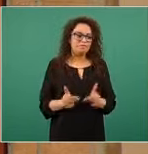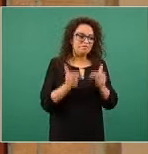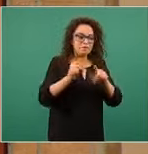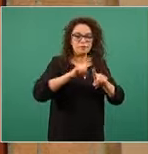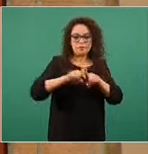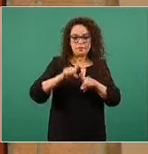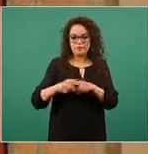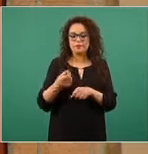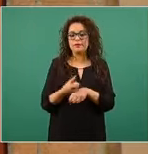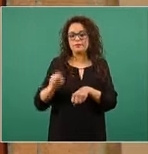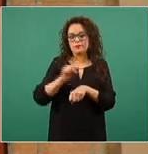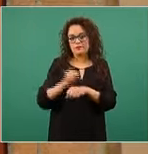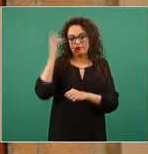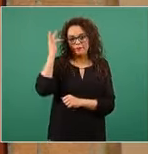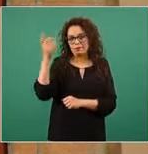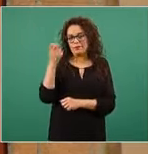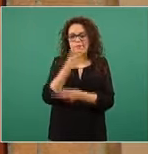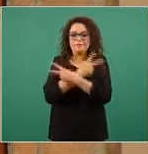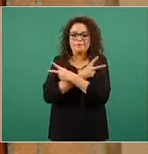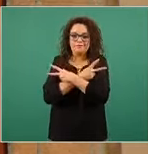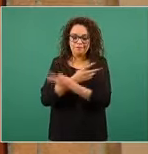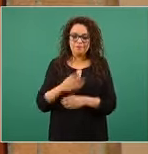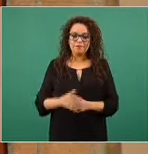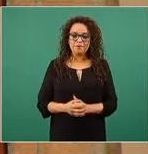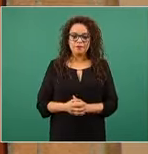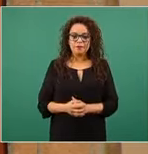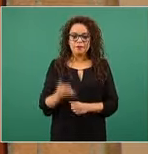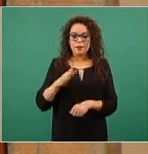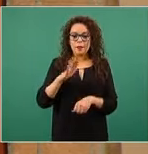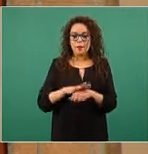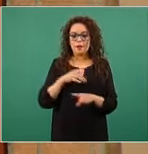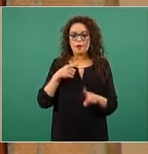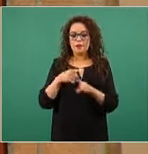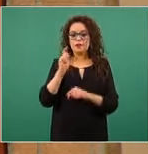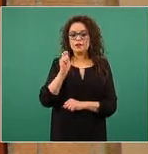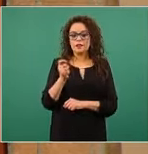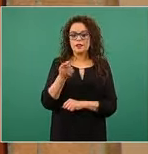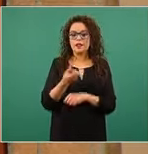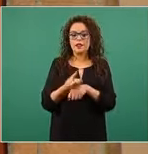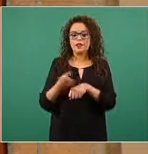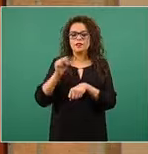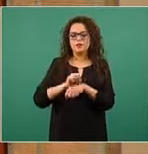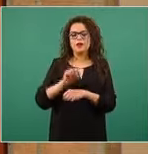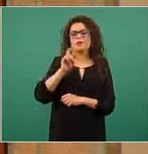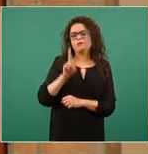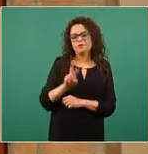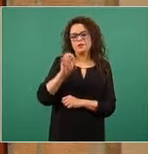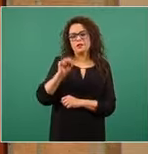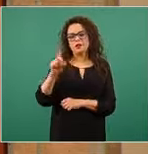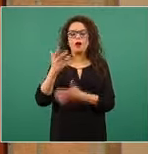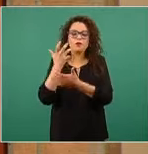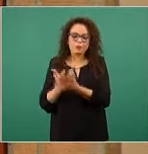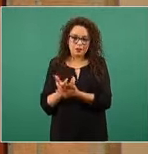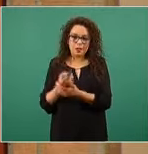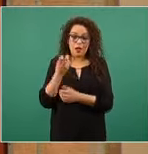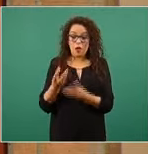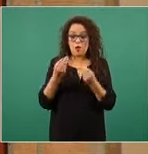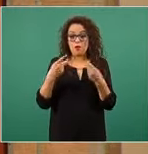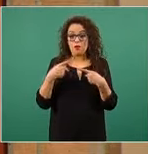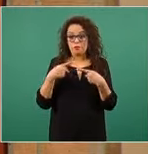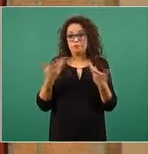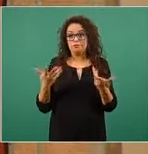de vacaciones de Semana Santa y específicamente el fin de semana largo, en donde también hubo bastante movilización. Entonces,